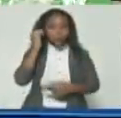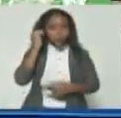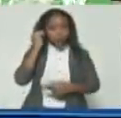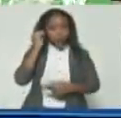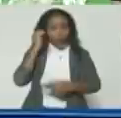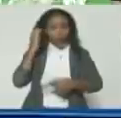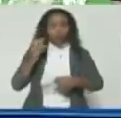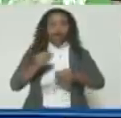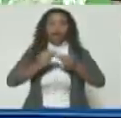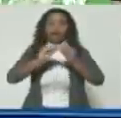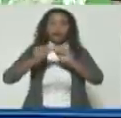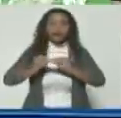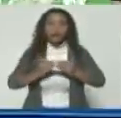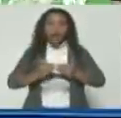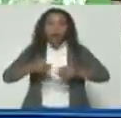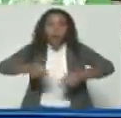mercados,